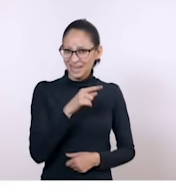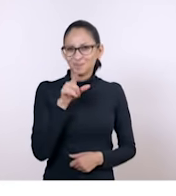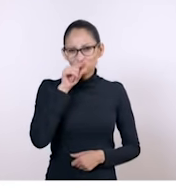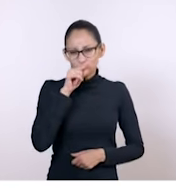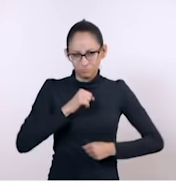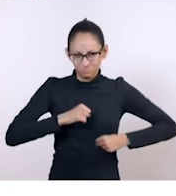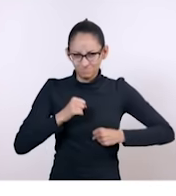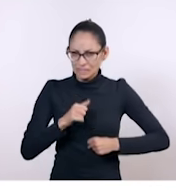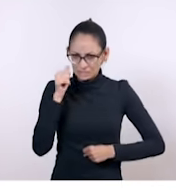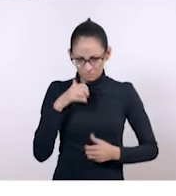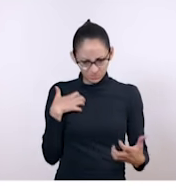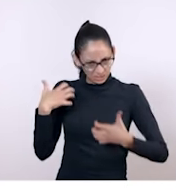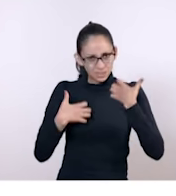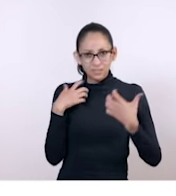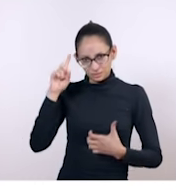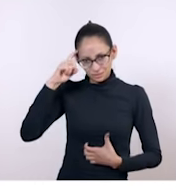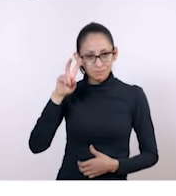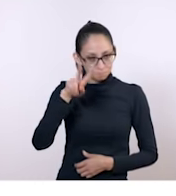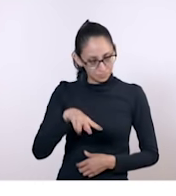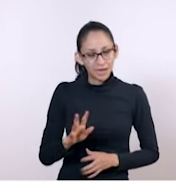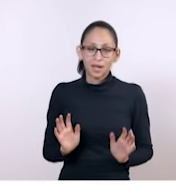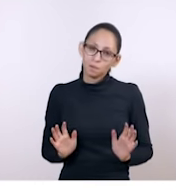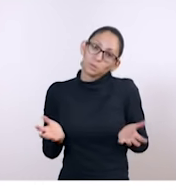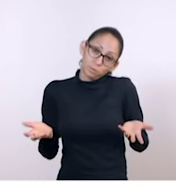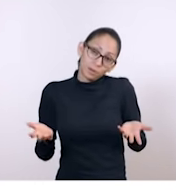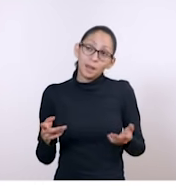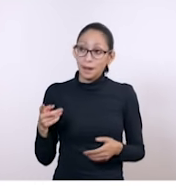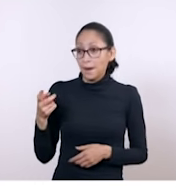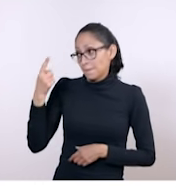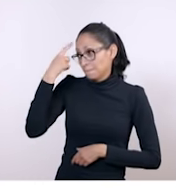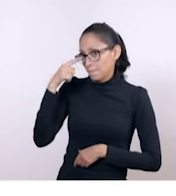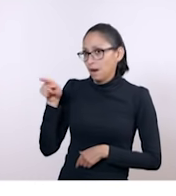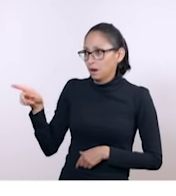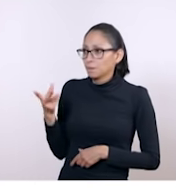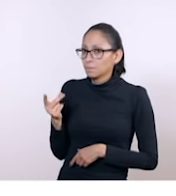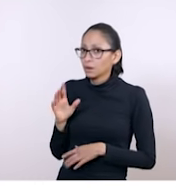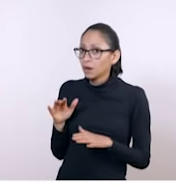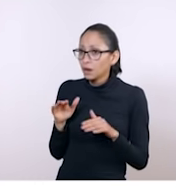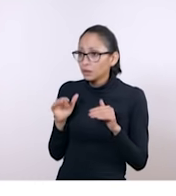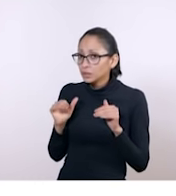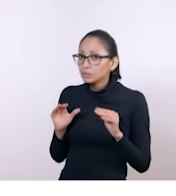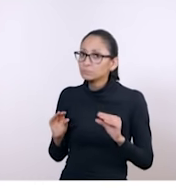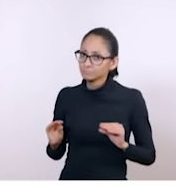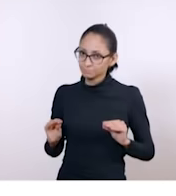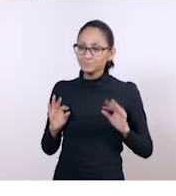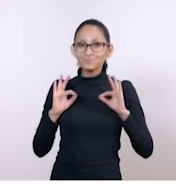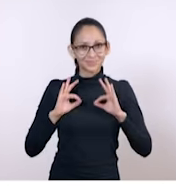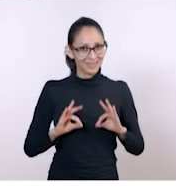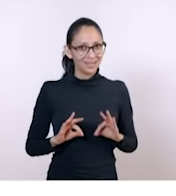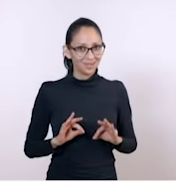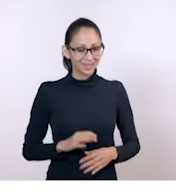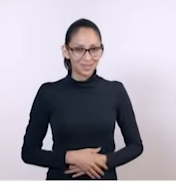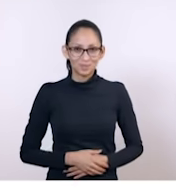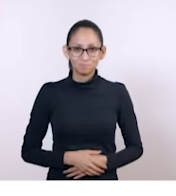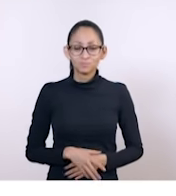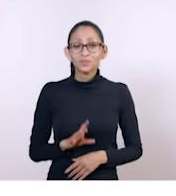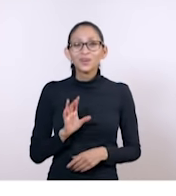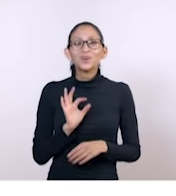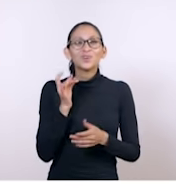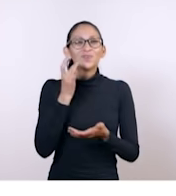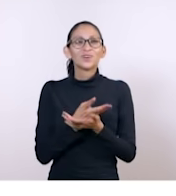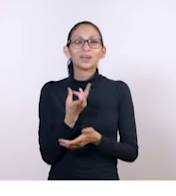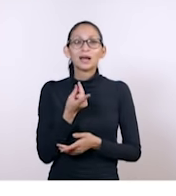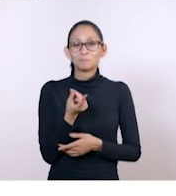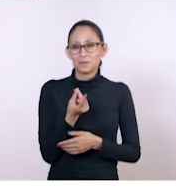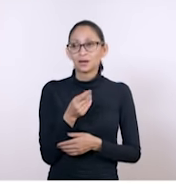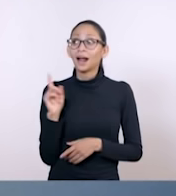era muy enojona la señora gallina, la verdad. Pero bueno, el perro, para que no le volvieran a decir nada, se tranquilizó un poco. Y ya nada más movía la